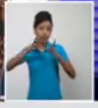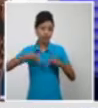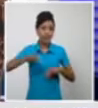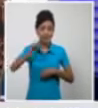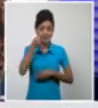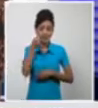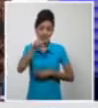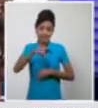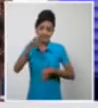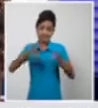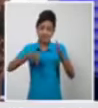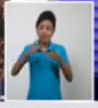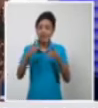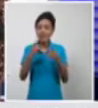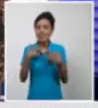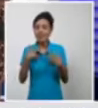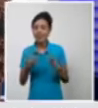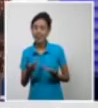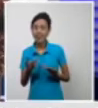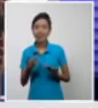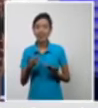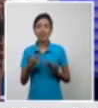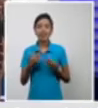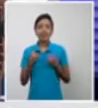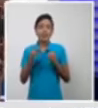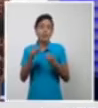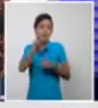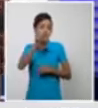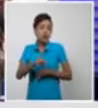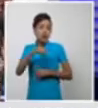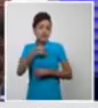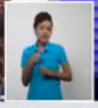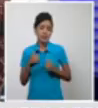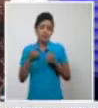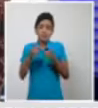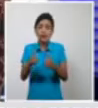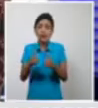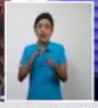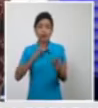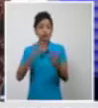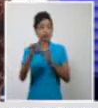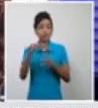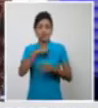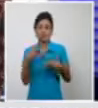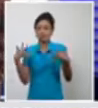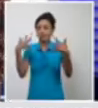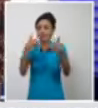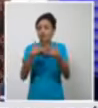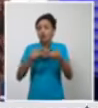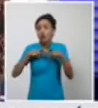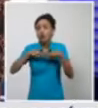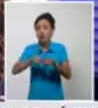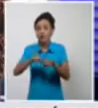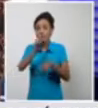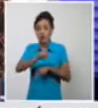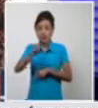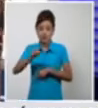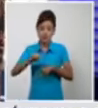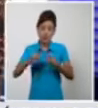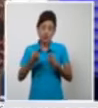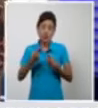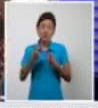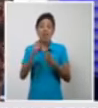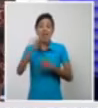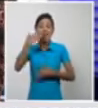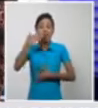época en que se necesita elevar la autoestima, protegernos, sentir que estamos unidos, y entonces eso conlleva una ética para trabajar también y